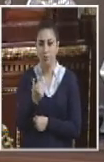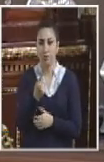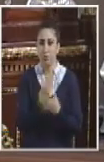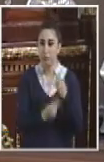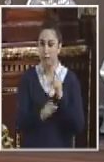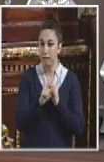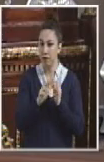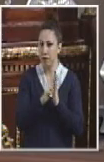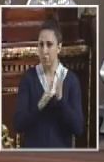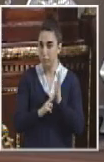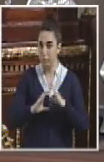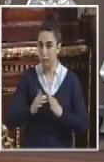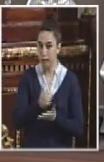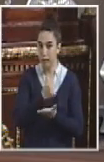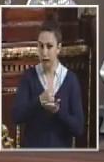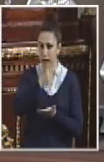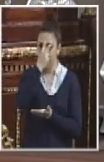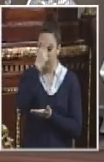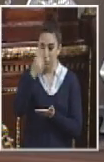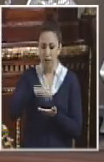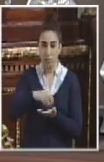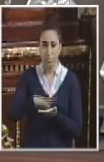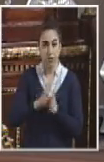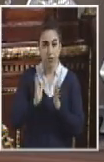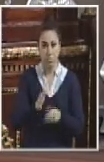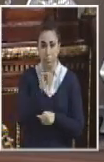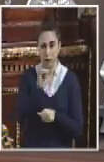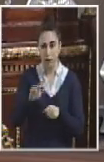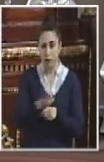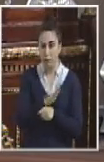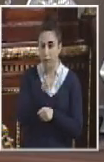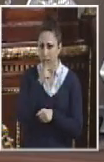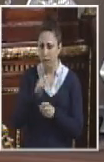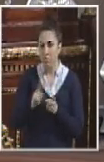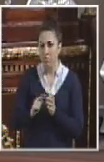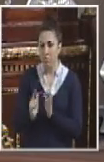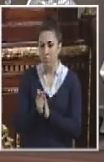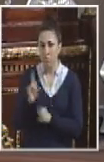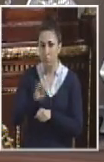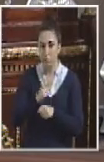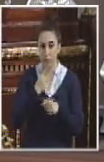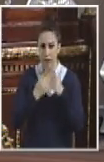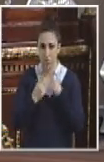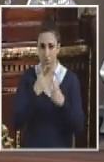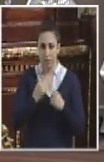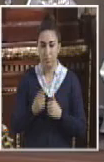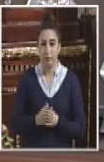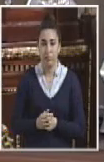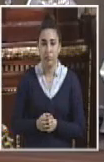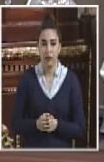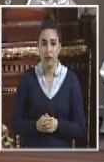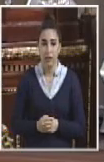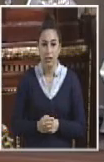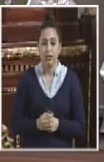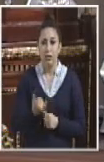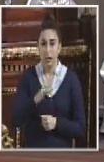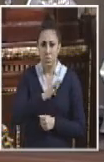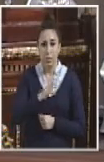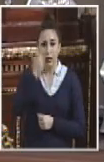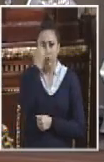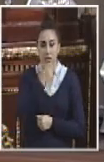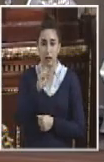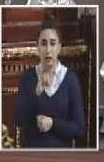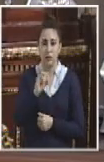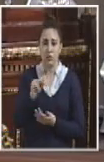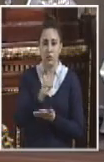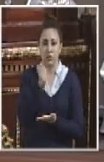reglamento ambos del Congreso de la Ciudad de México, se instruye su inserción íntegra en el diario de los debates y se turnará para su